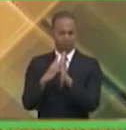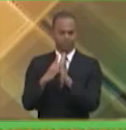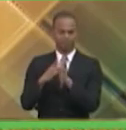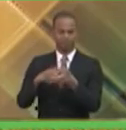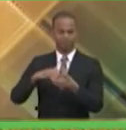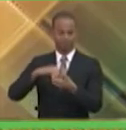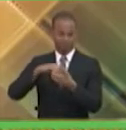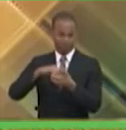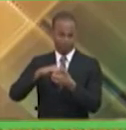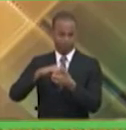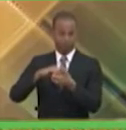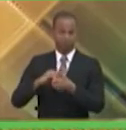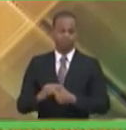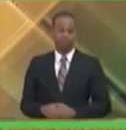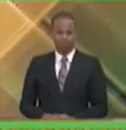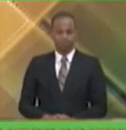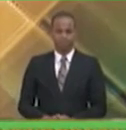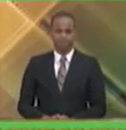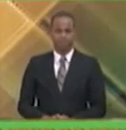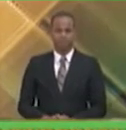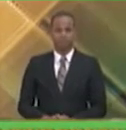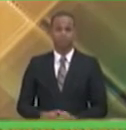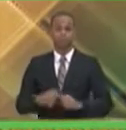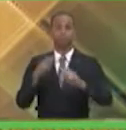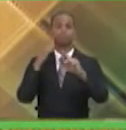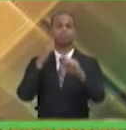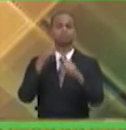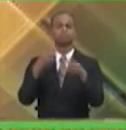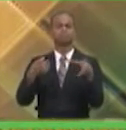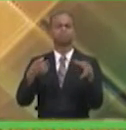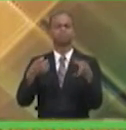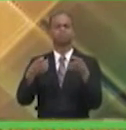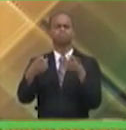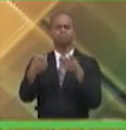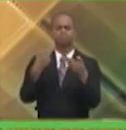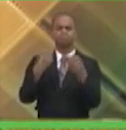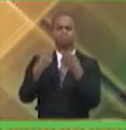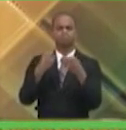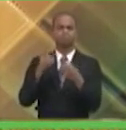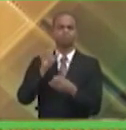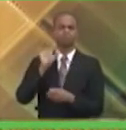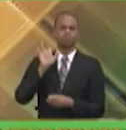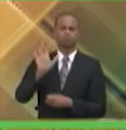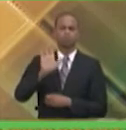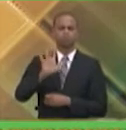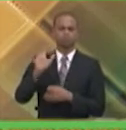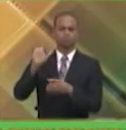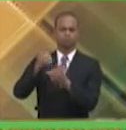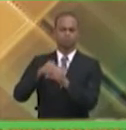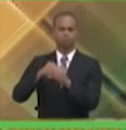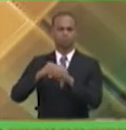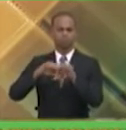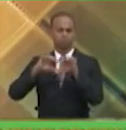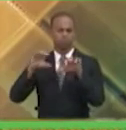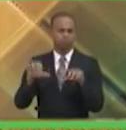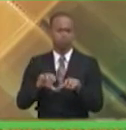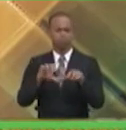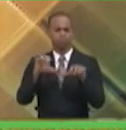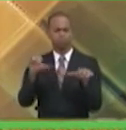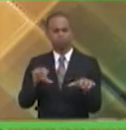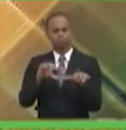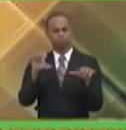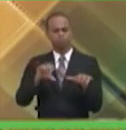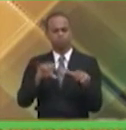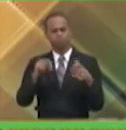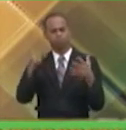Discapacidad, CONADIS, para que nos expliquen sus integrantes